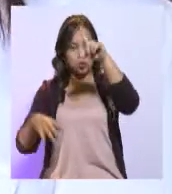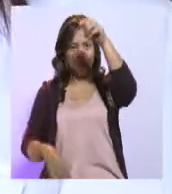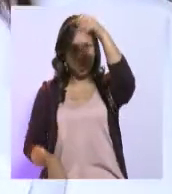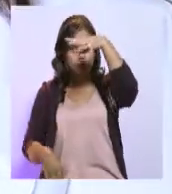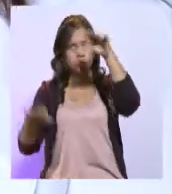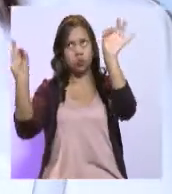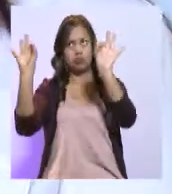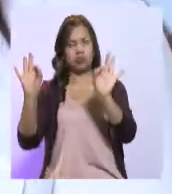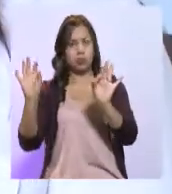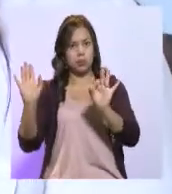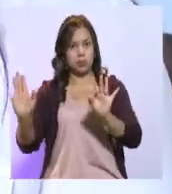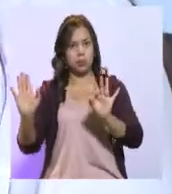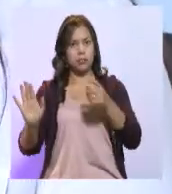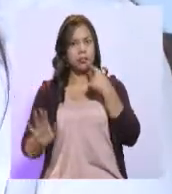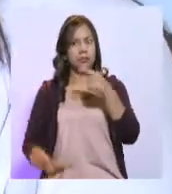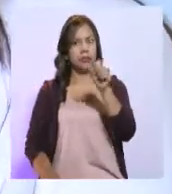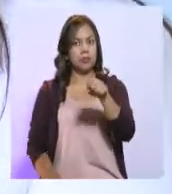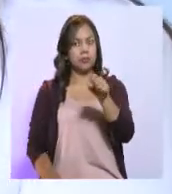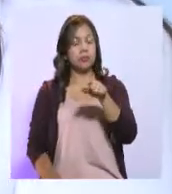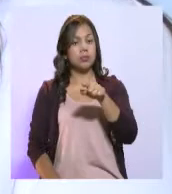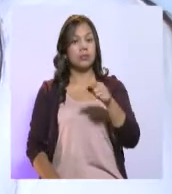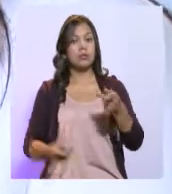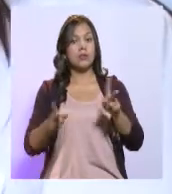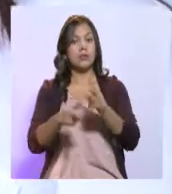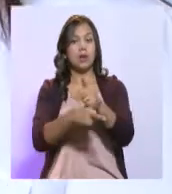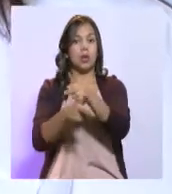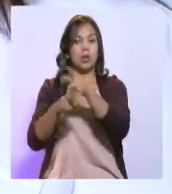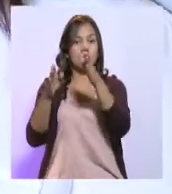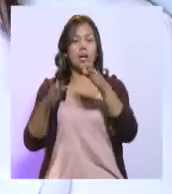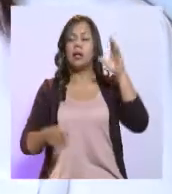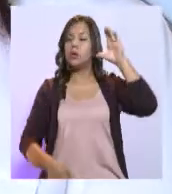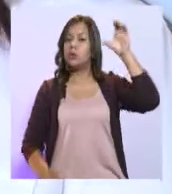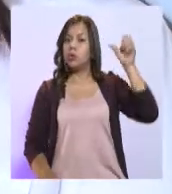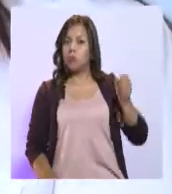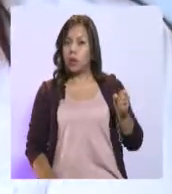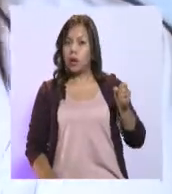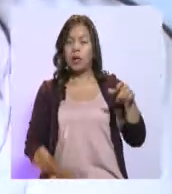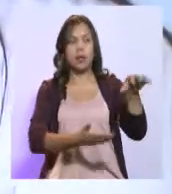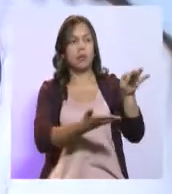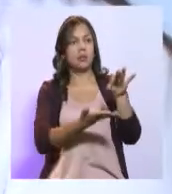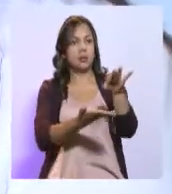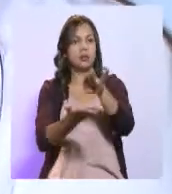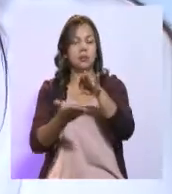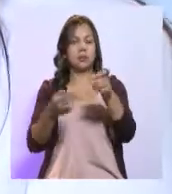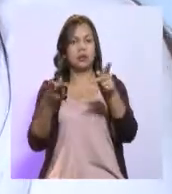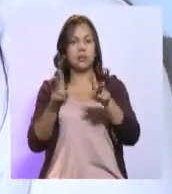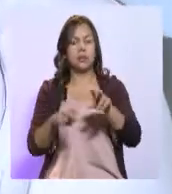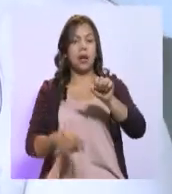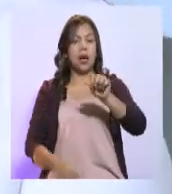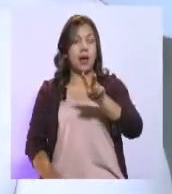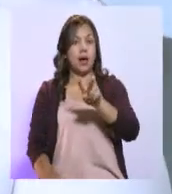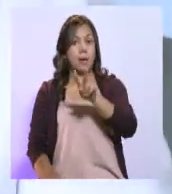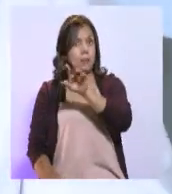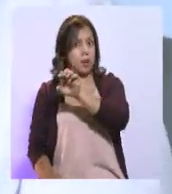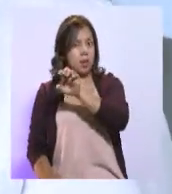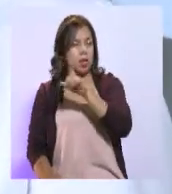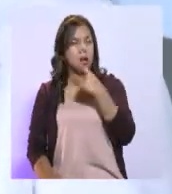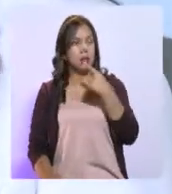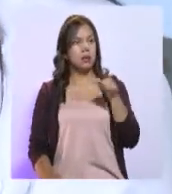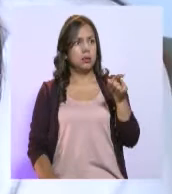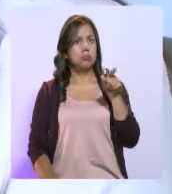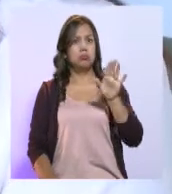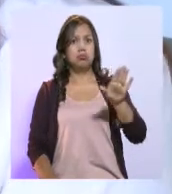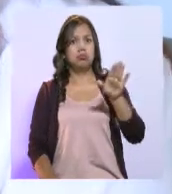participado algunas compañeras concejales de la ciudad de Cuenca, hemos tenido un representante de AME también y han hecho